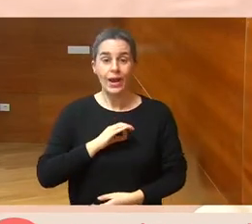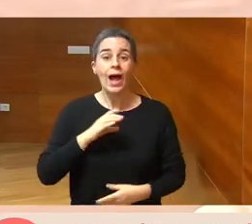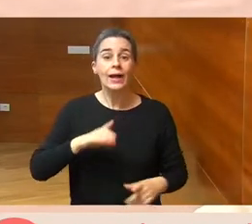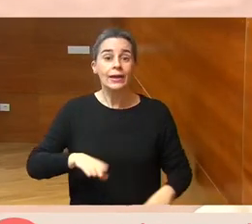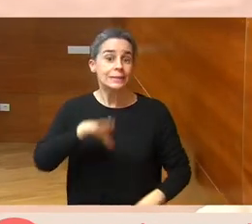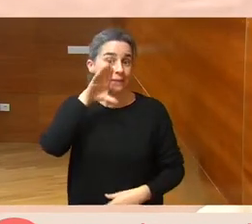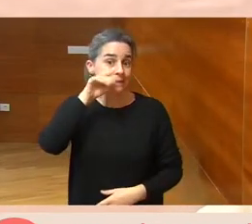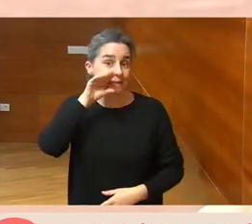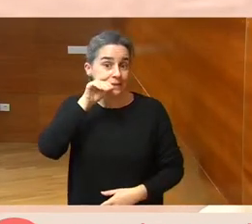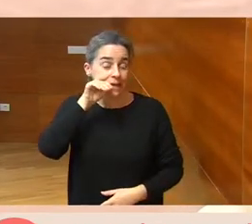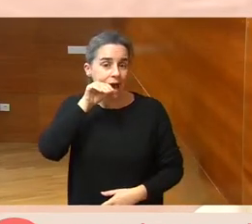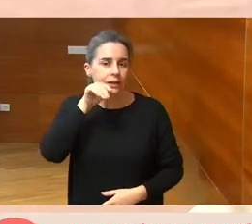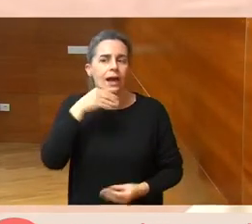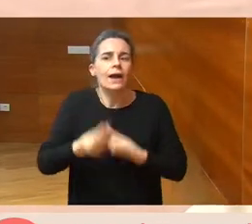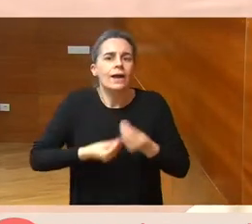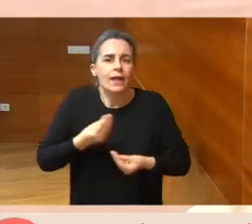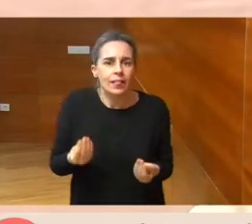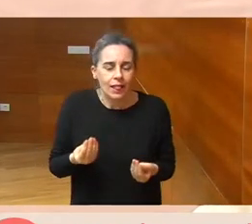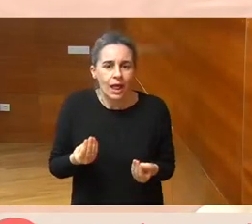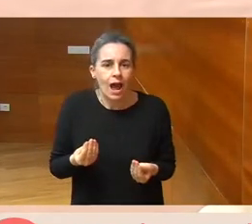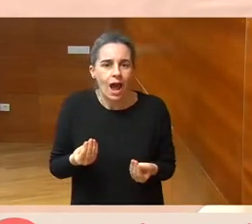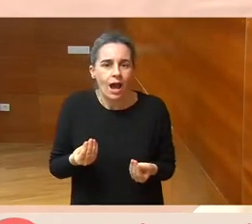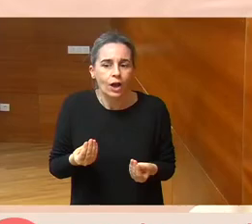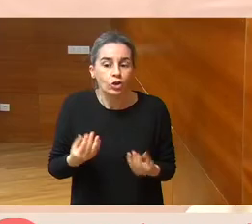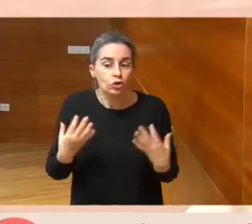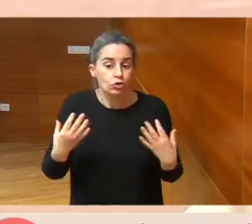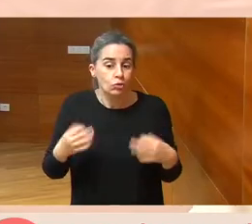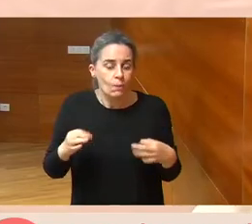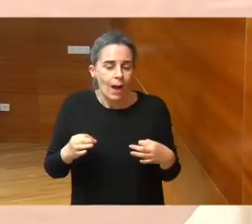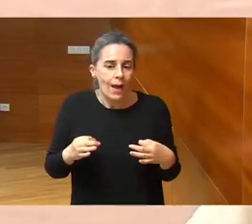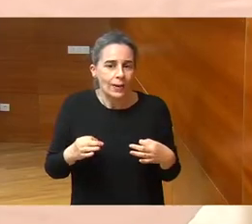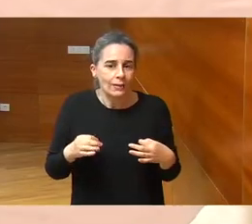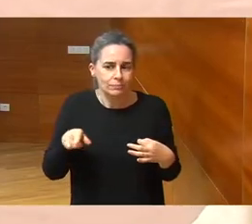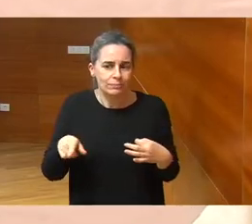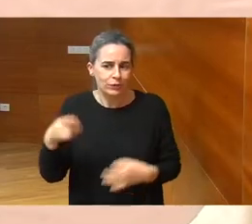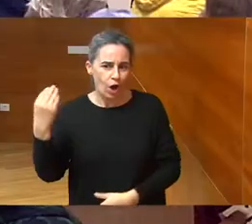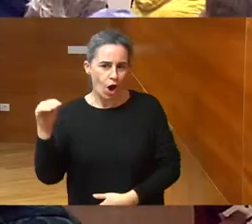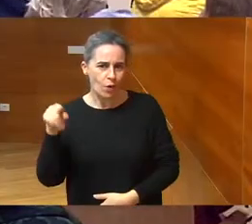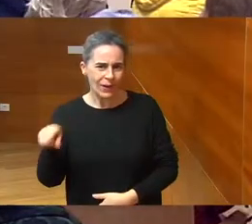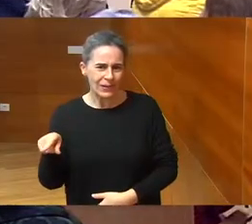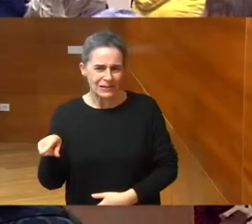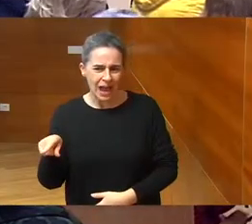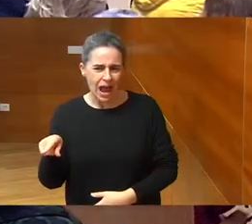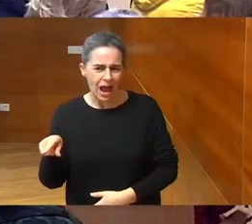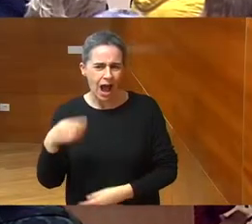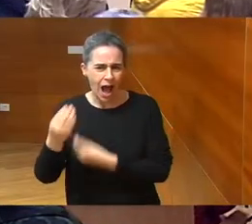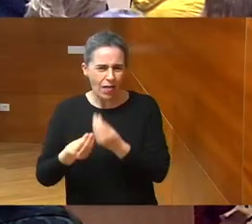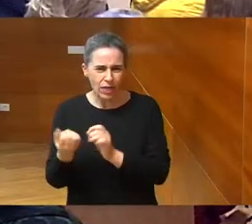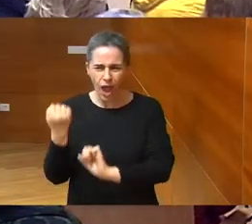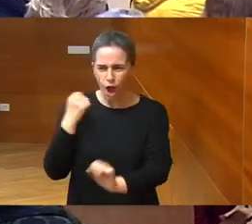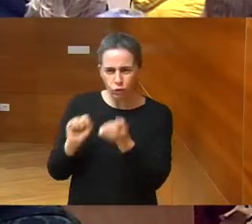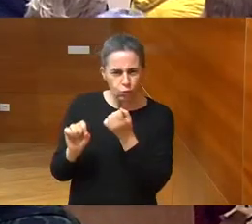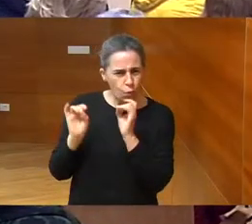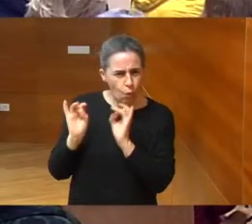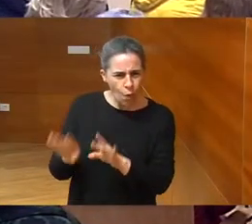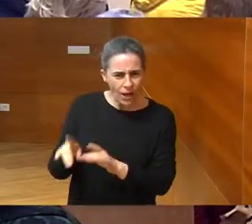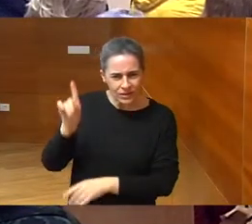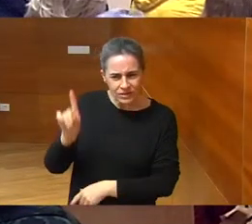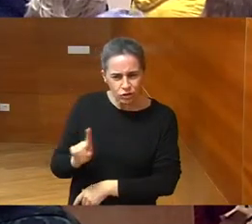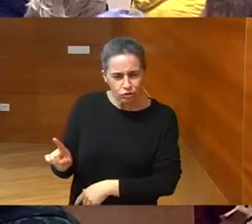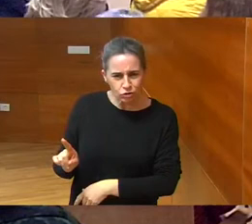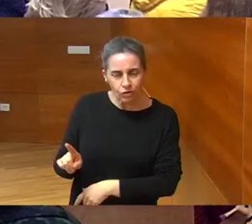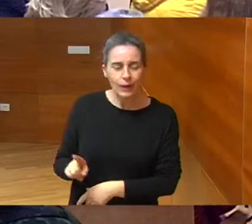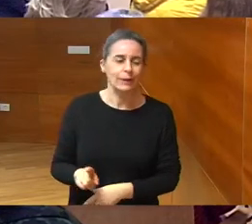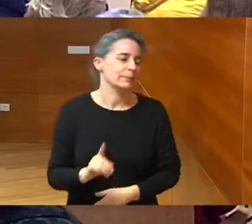una moza en aquella altura pises cosas que la facía Pues la verdad de que no se puede decir precisamente